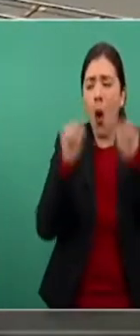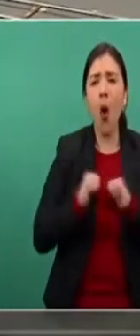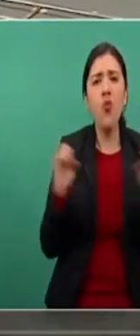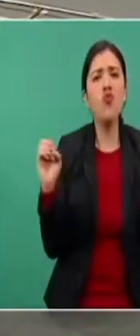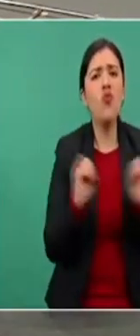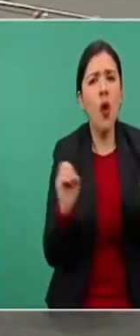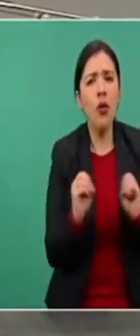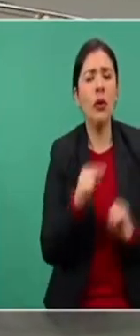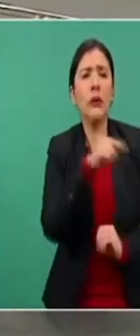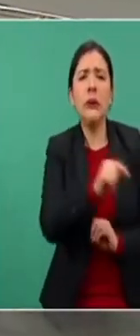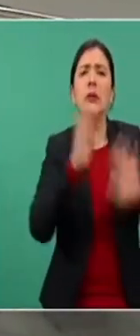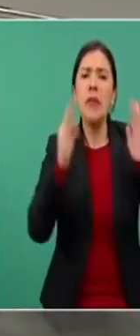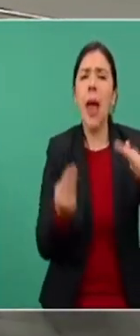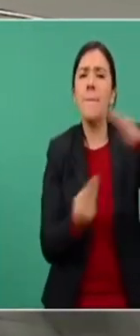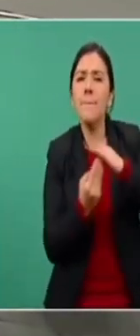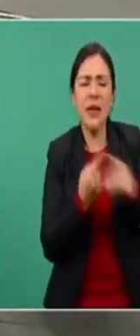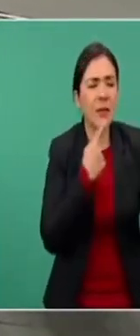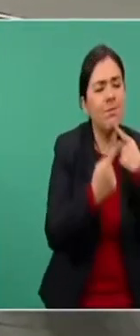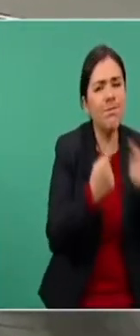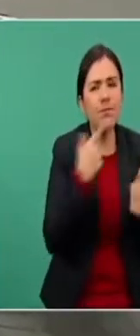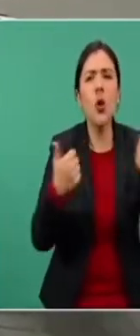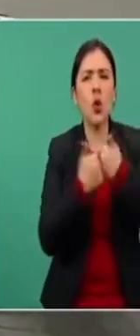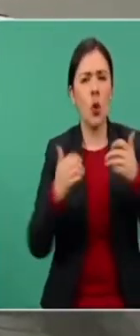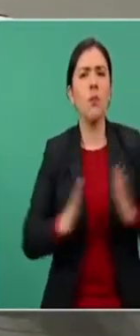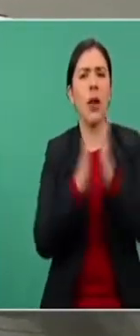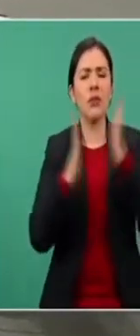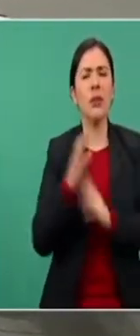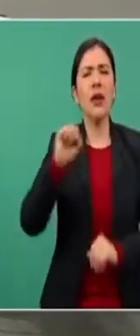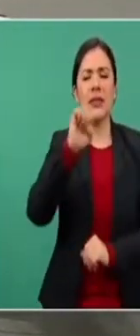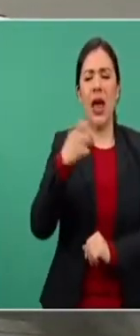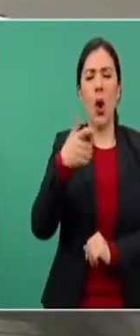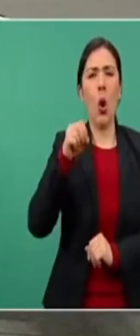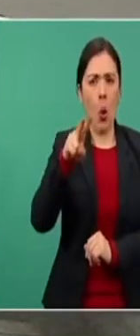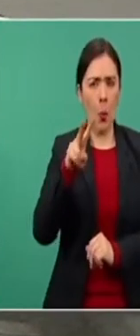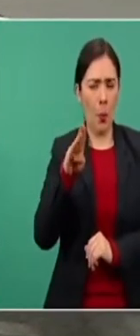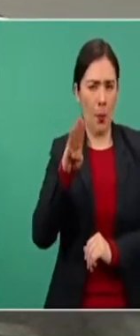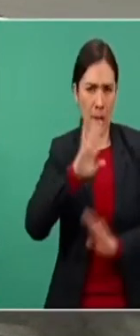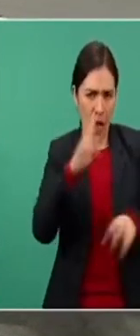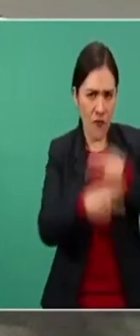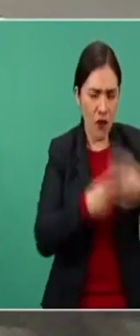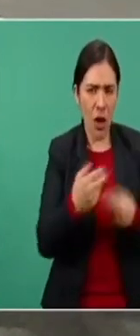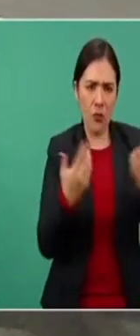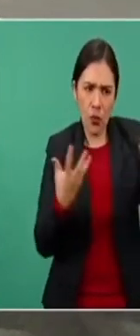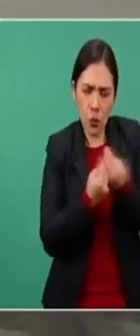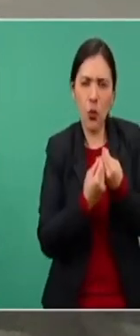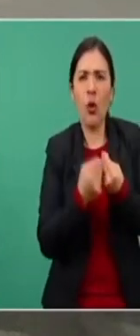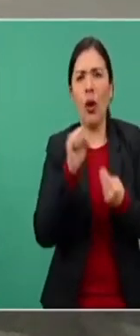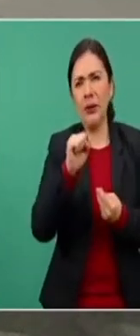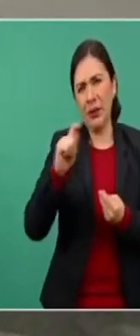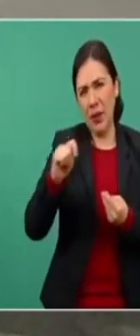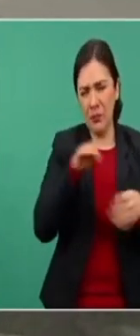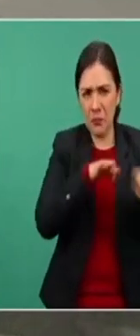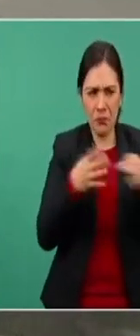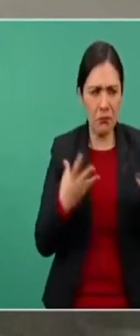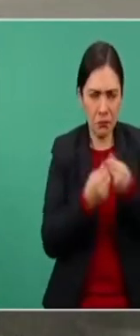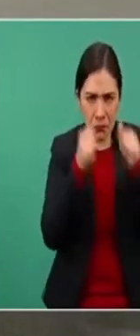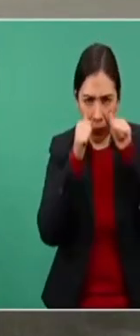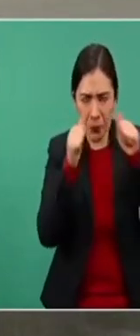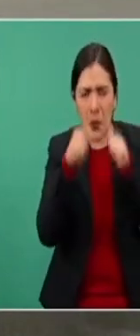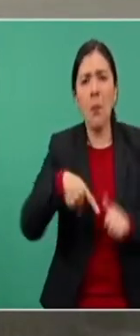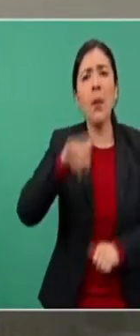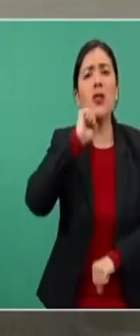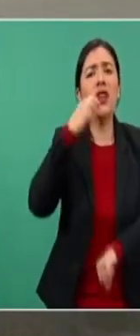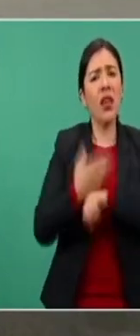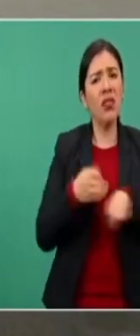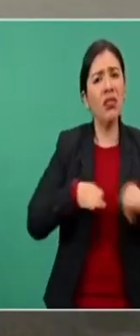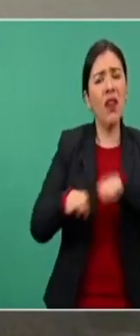hicieron algunas mesas de diálogo, incluso participó la Secretaría de Gobernación y la Secretaría del Trabajo, y al final la Secretaría del Trabajo